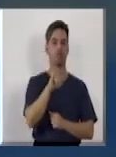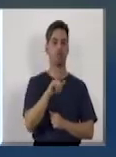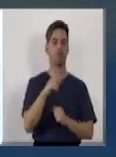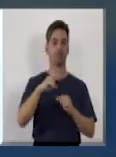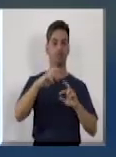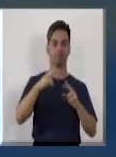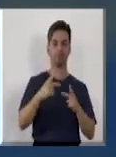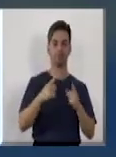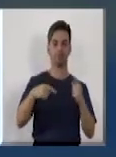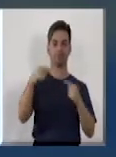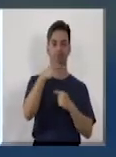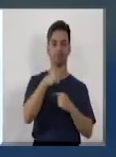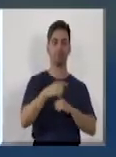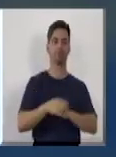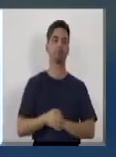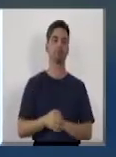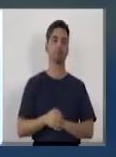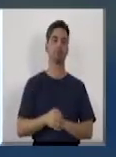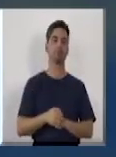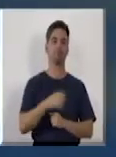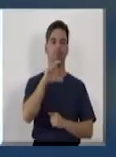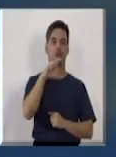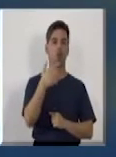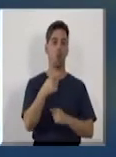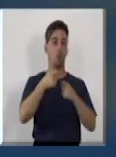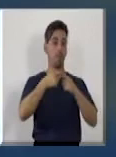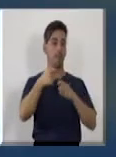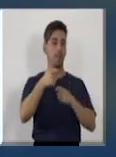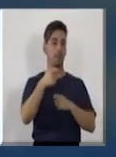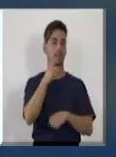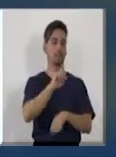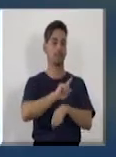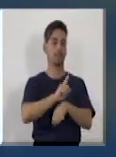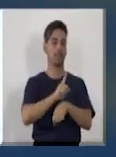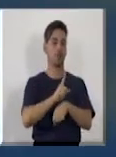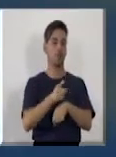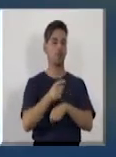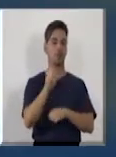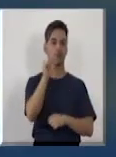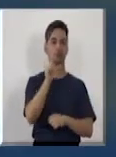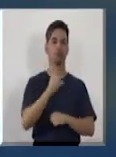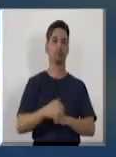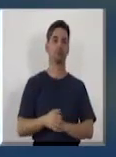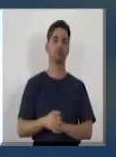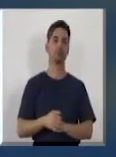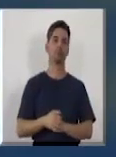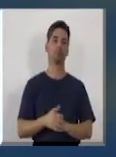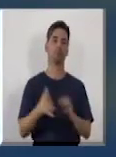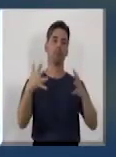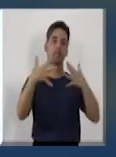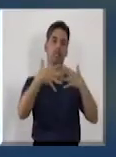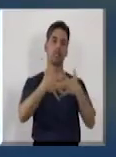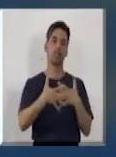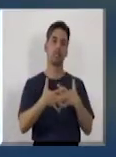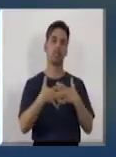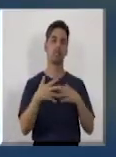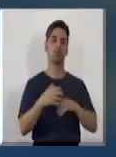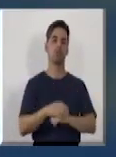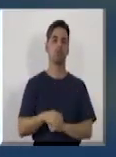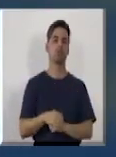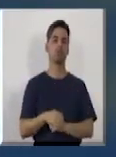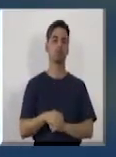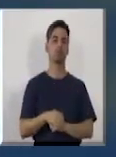periodo es el segundo. La relación entre la longitud de onda y el periodo es